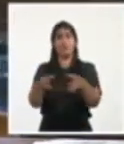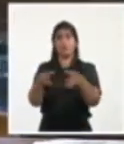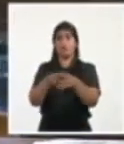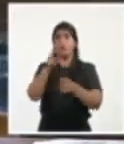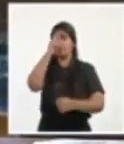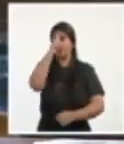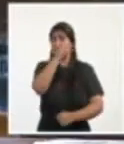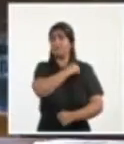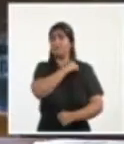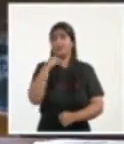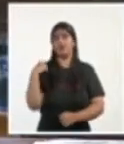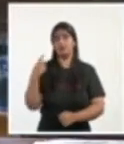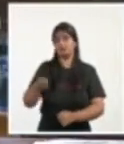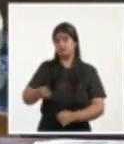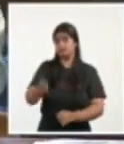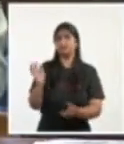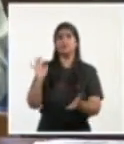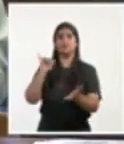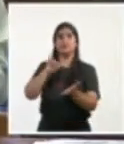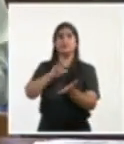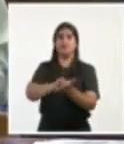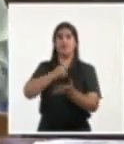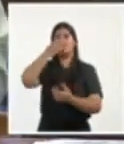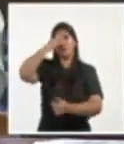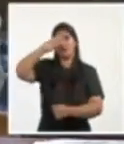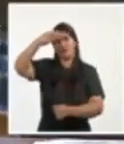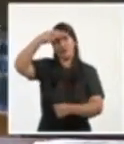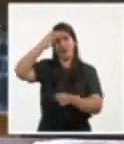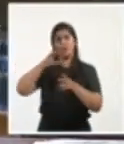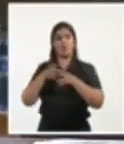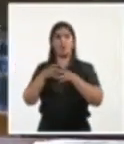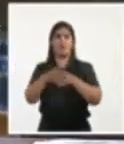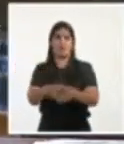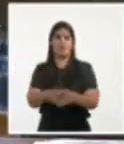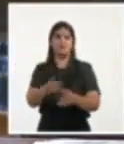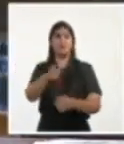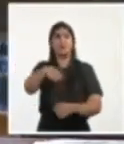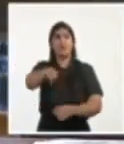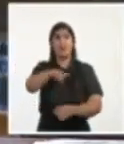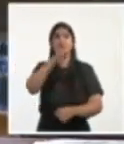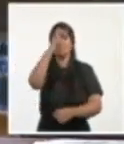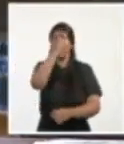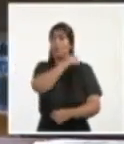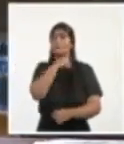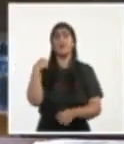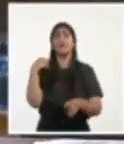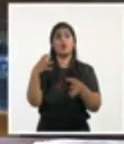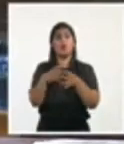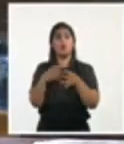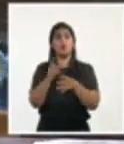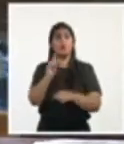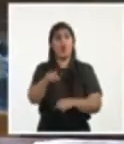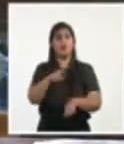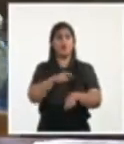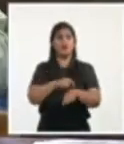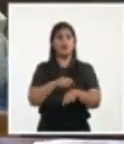país, que renunció de manera inmediata a las vacaciones cuando regresaba, y ya de su cuarentena va a trabajar en